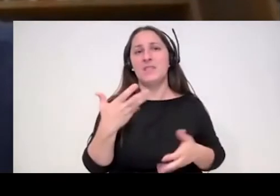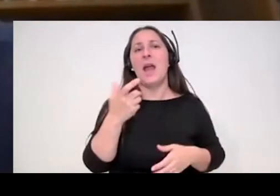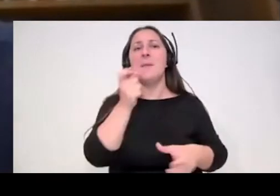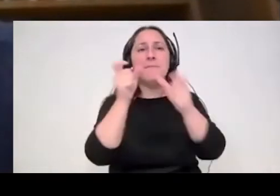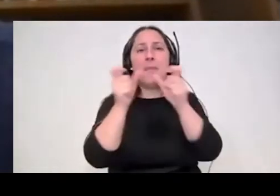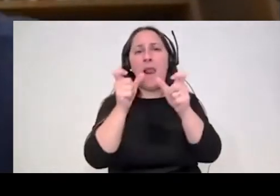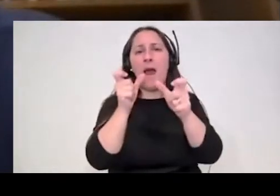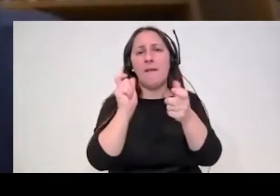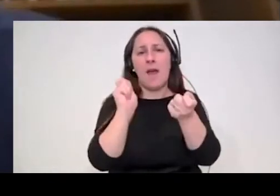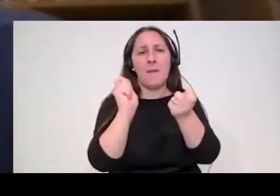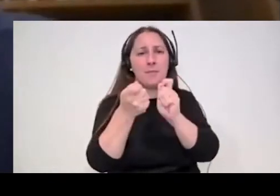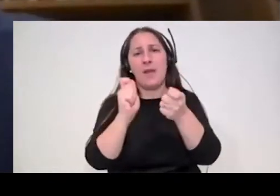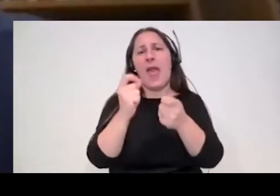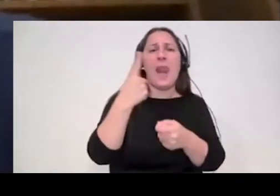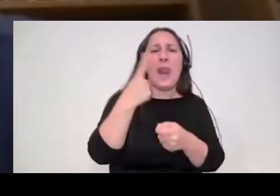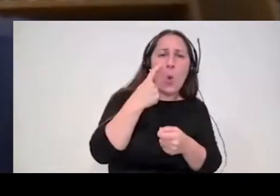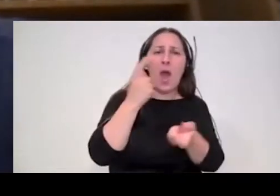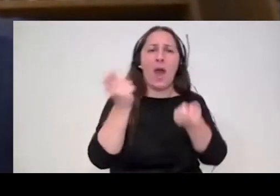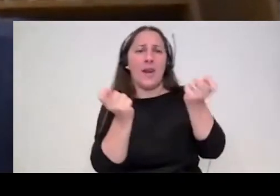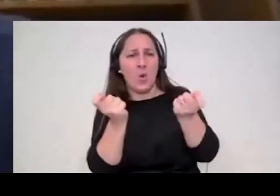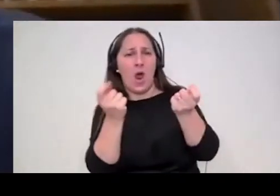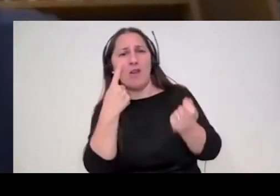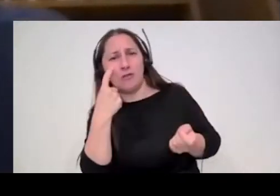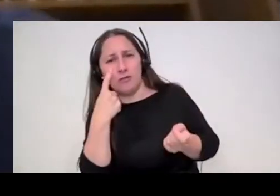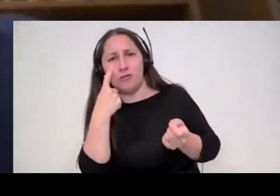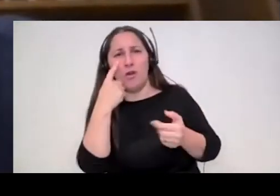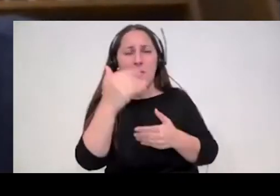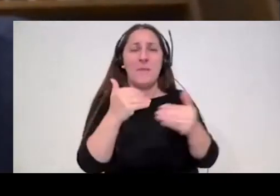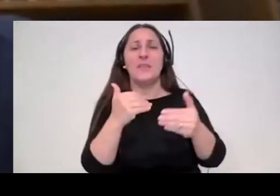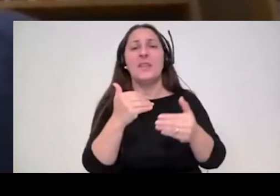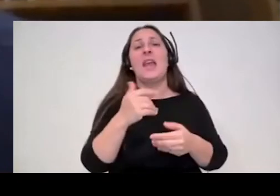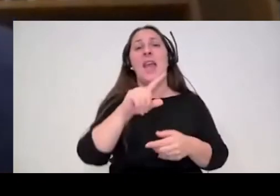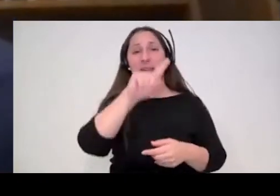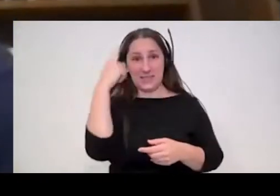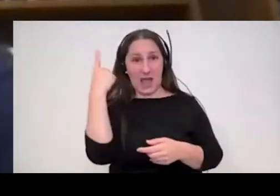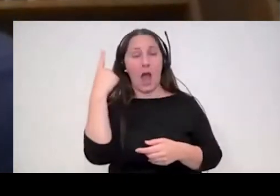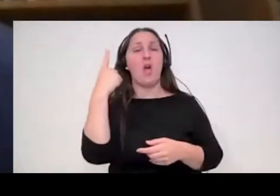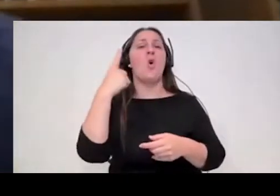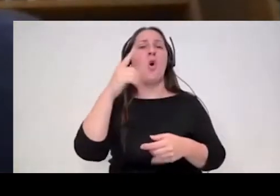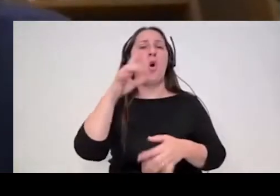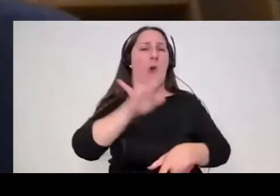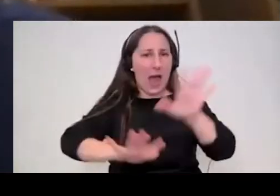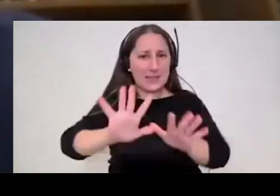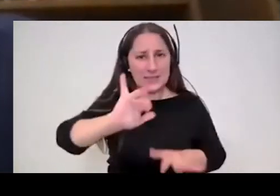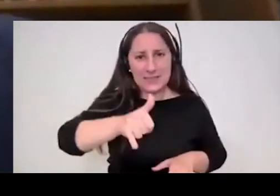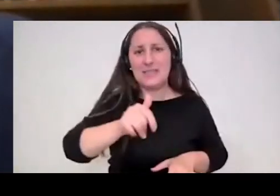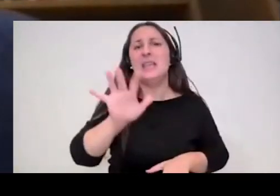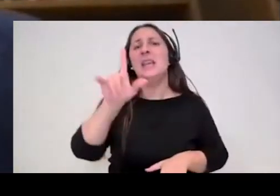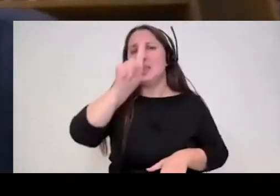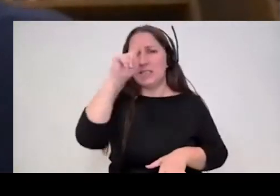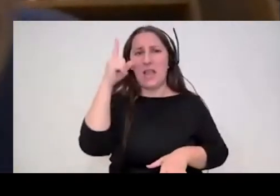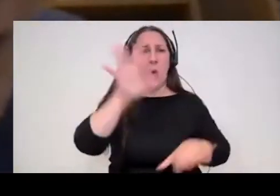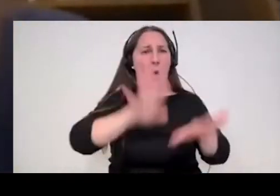palabras. Y en las relaciones laborales, cuando el Estado hace o cuando el Estado no hace, y ustedes son